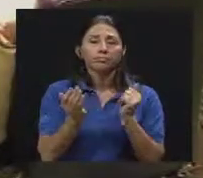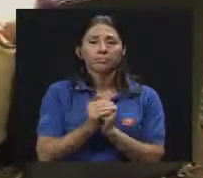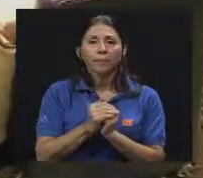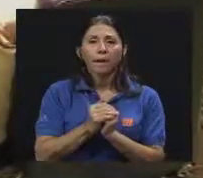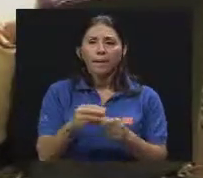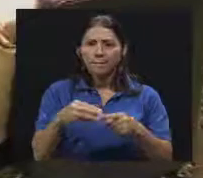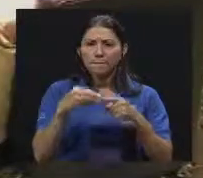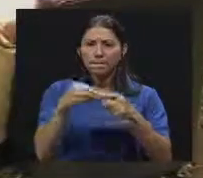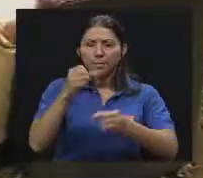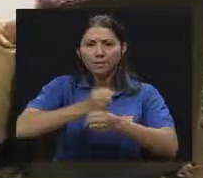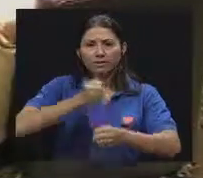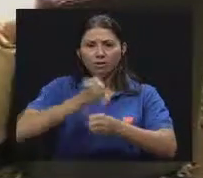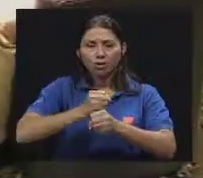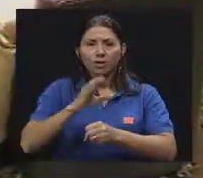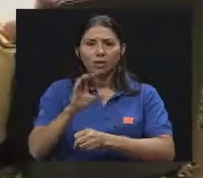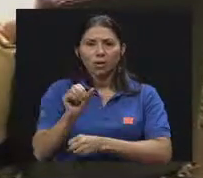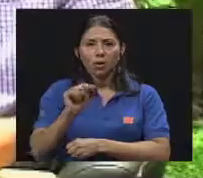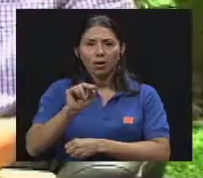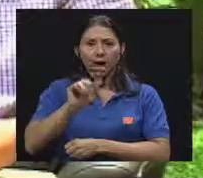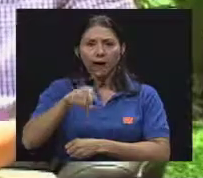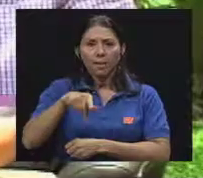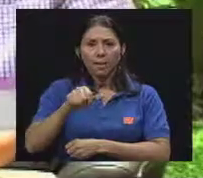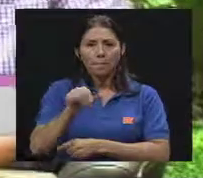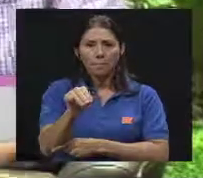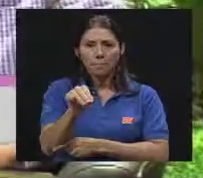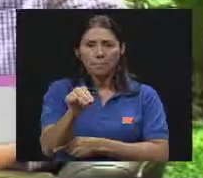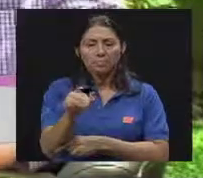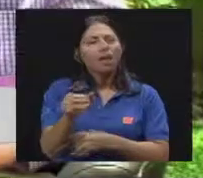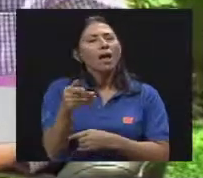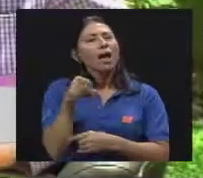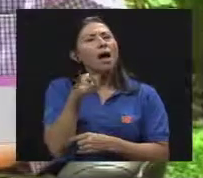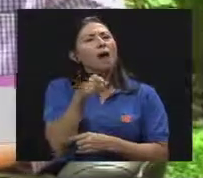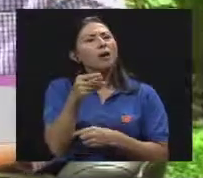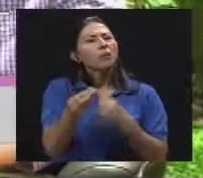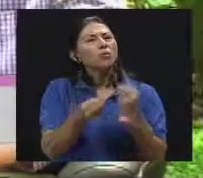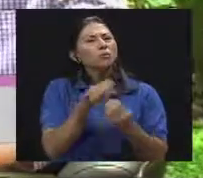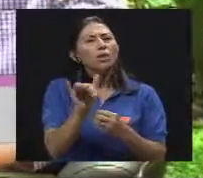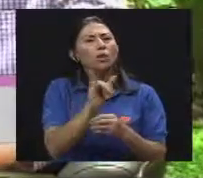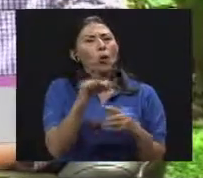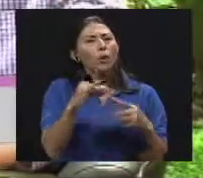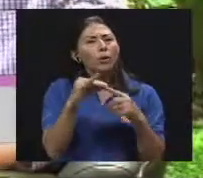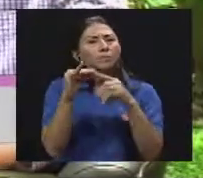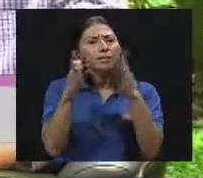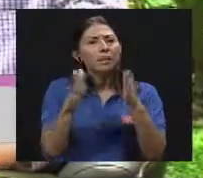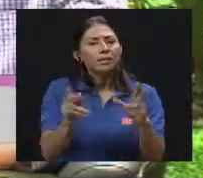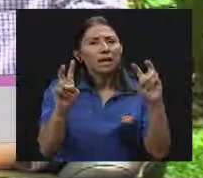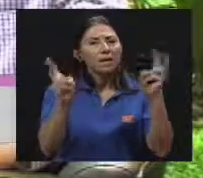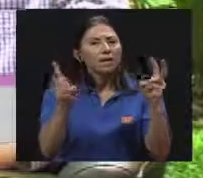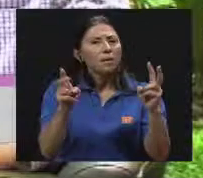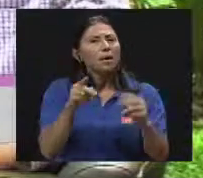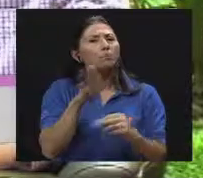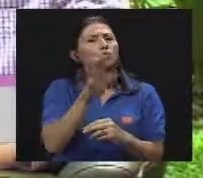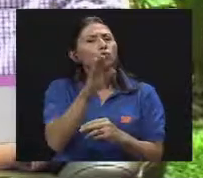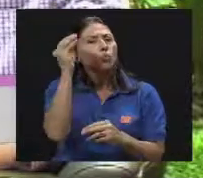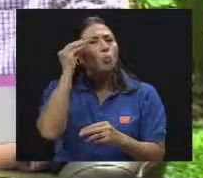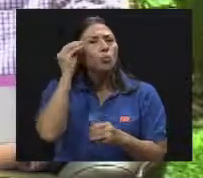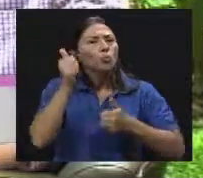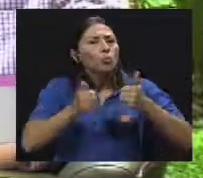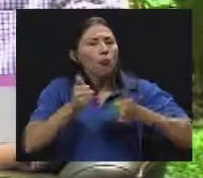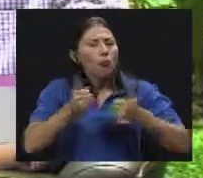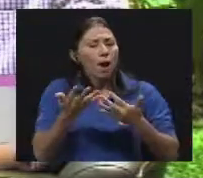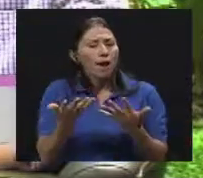funciones principales que tiene el CONAPAN. Ahora, Alexandra, ¿cuál es su percepción como especialista en el tema